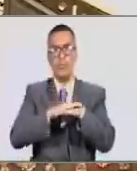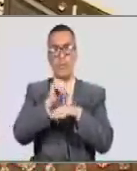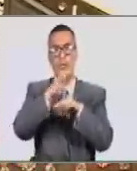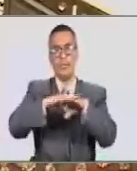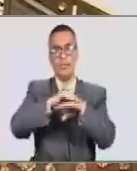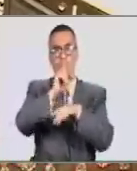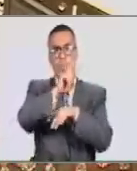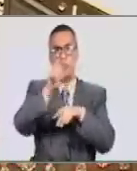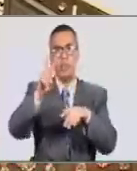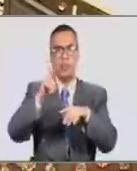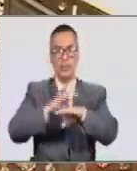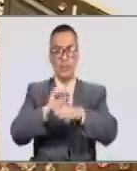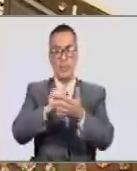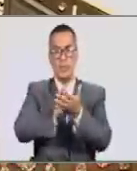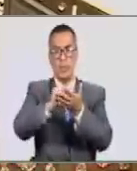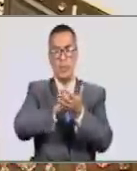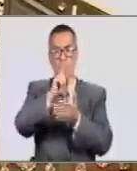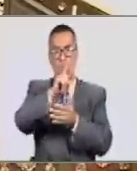22.